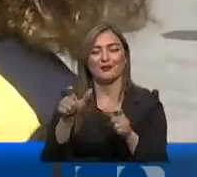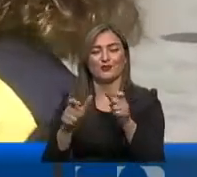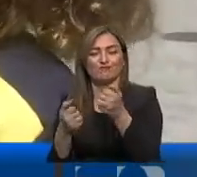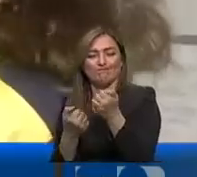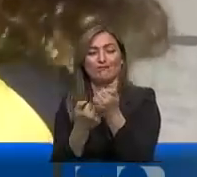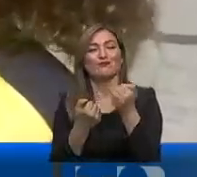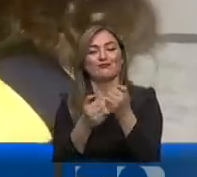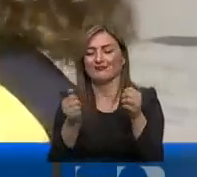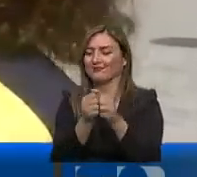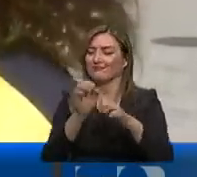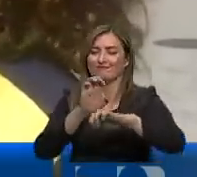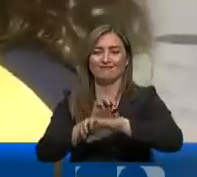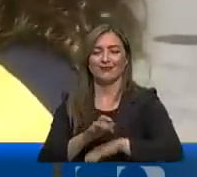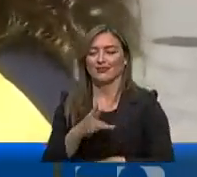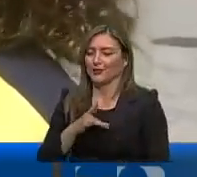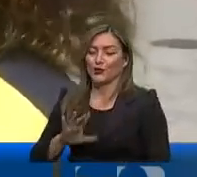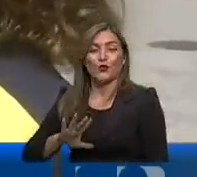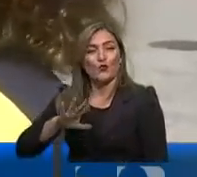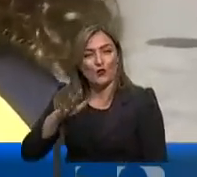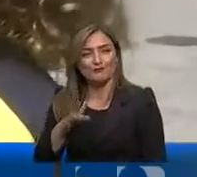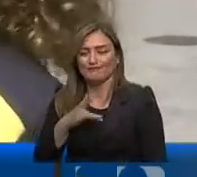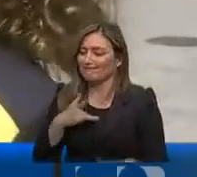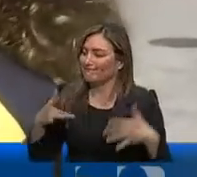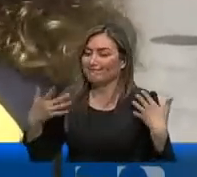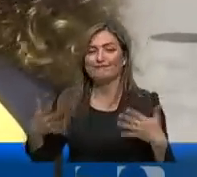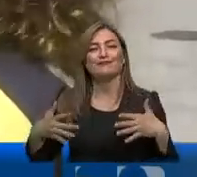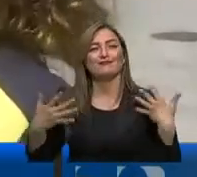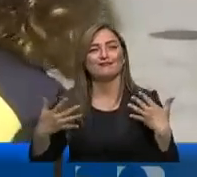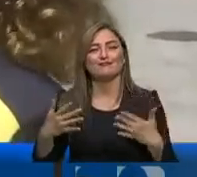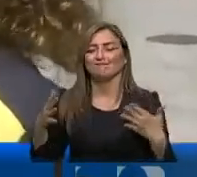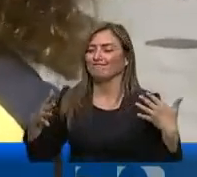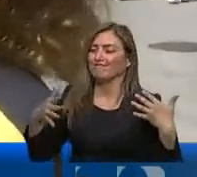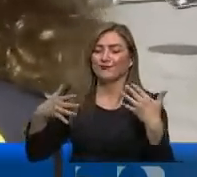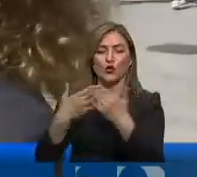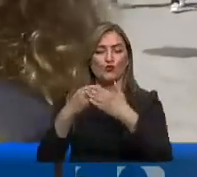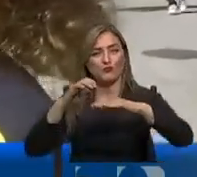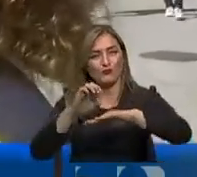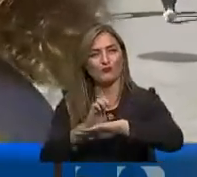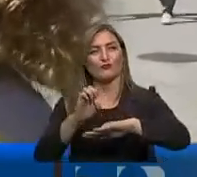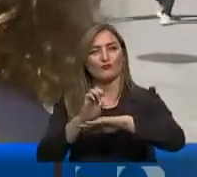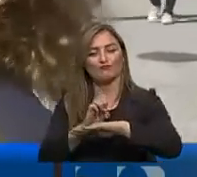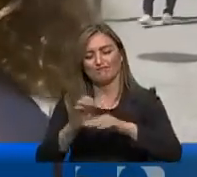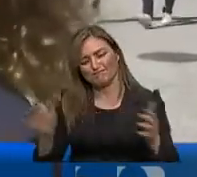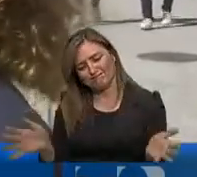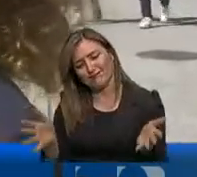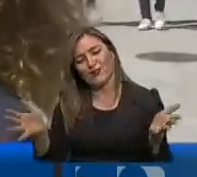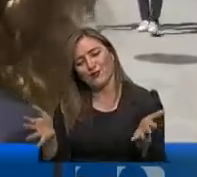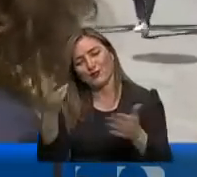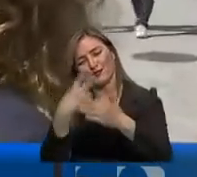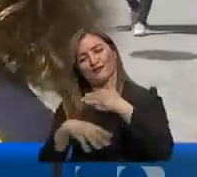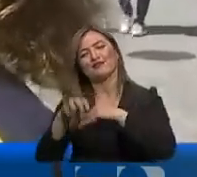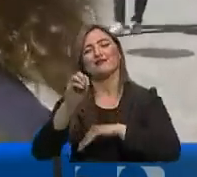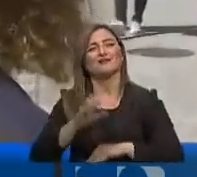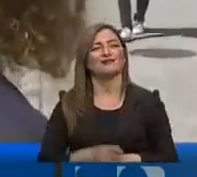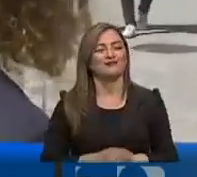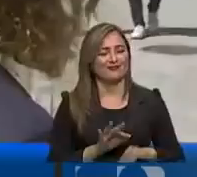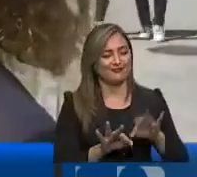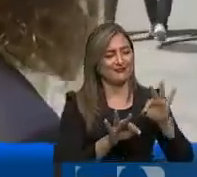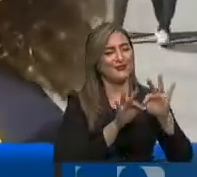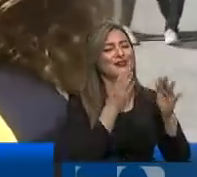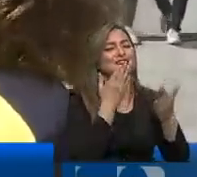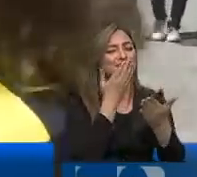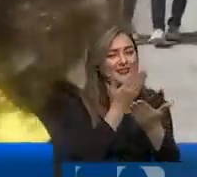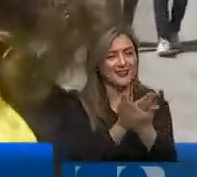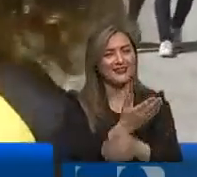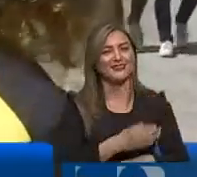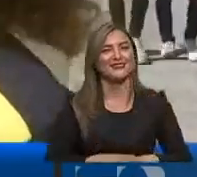y a toda la selección, ¿eh? Estoy muy orgullosa y muy feliz de ver que todo Ecuador le apoya a Jeremy. Perfecto, señora,